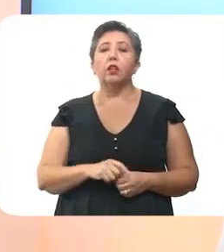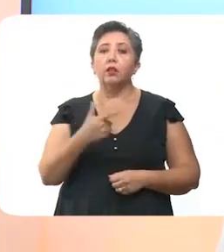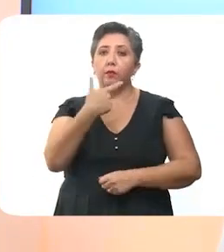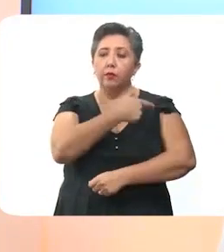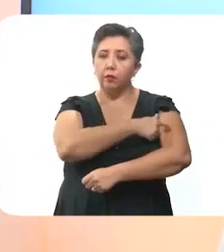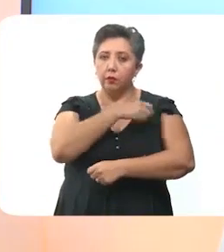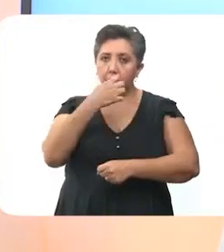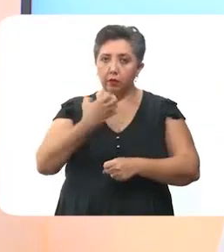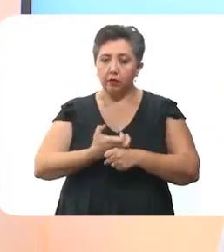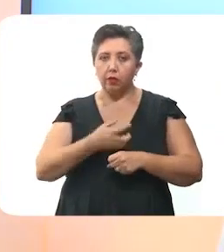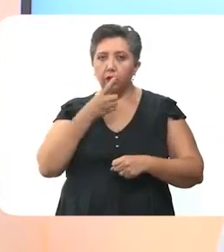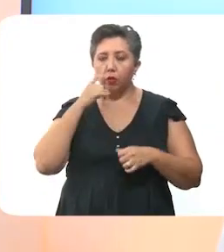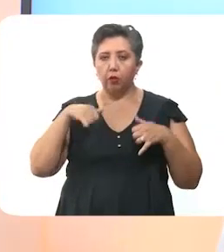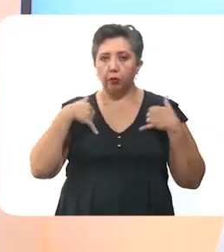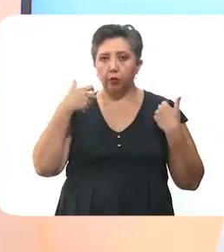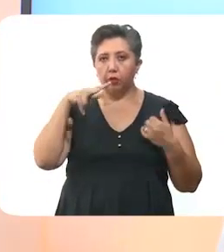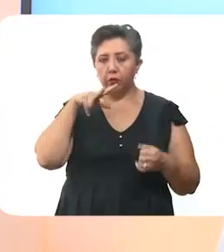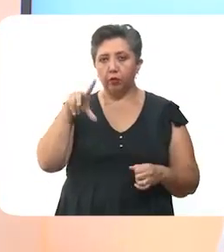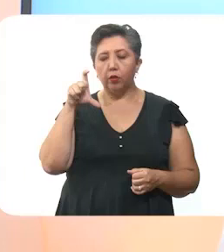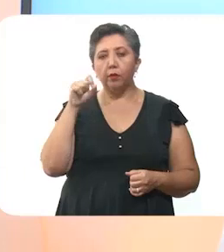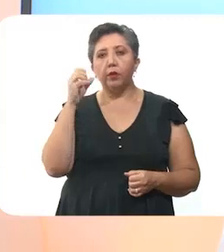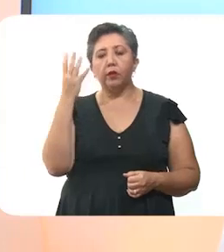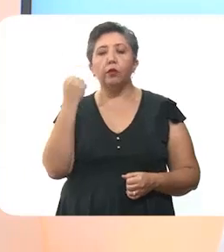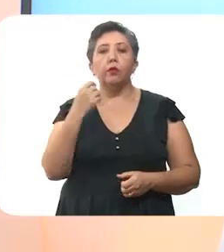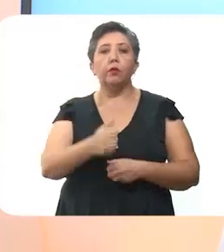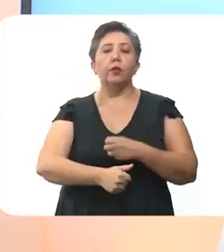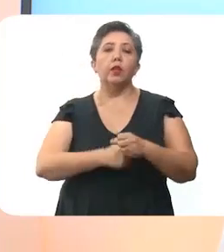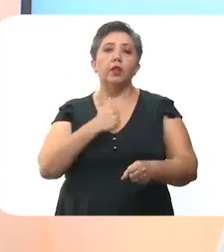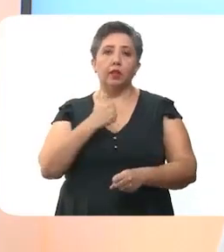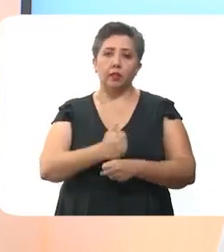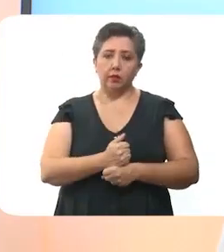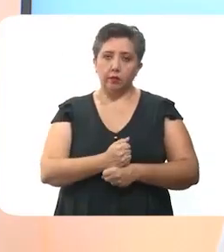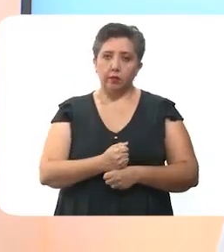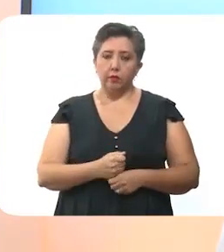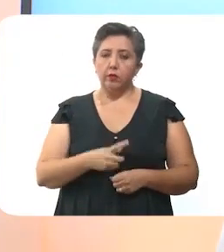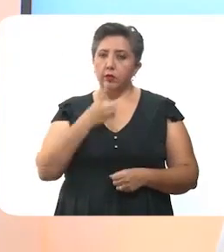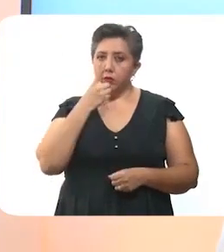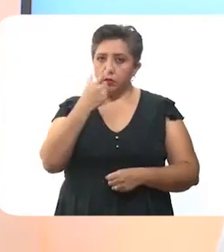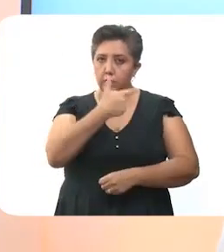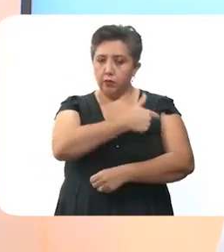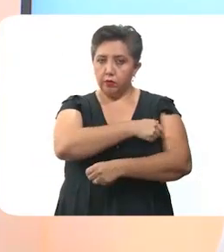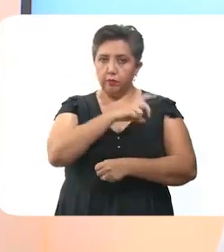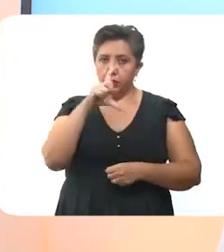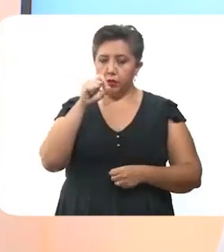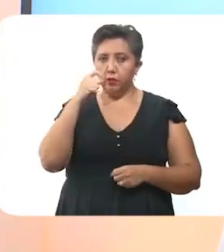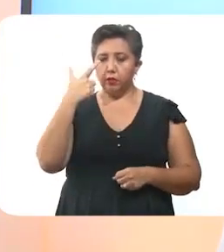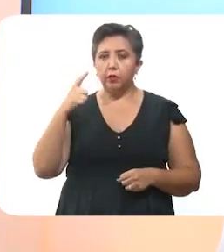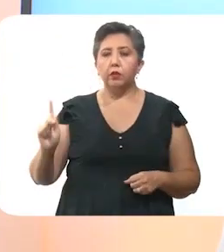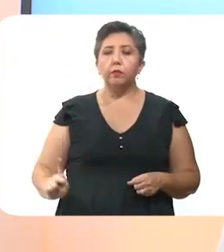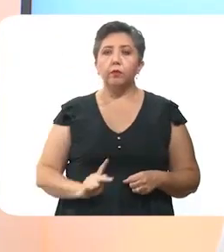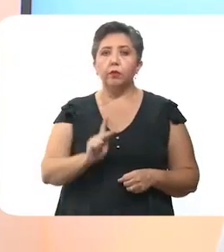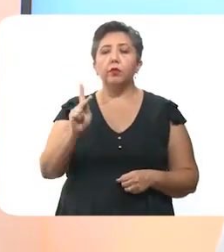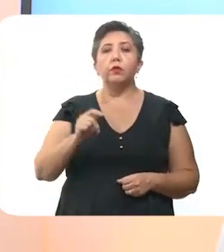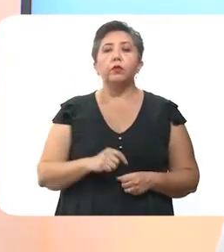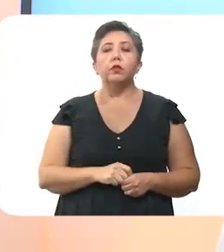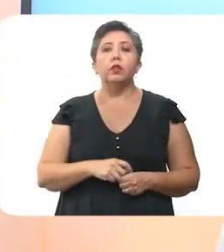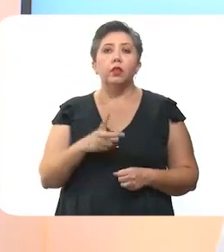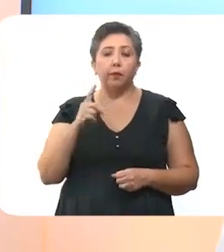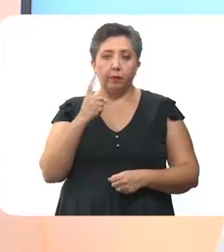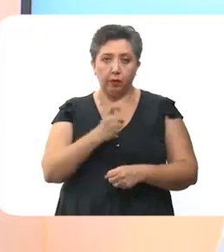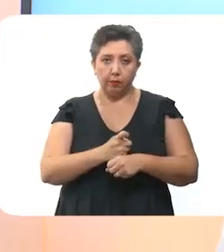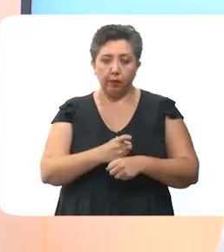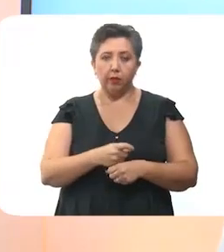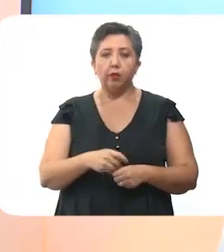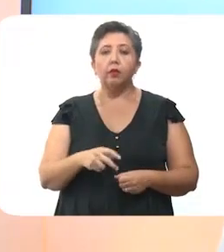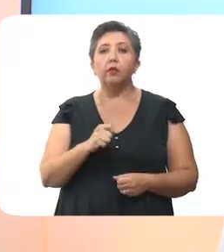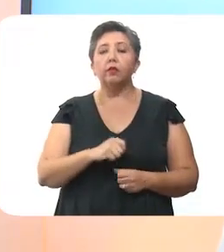en el estado, en la que jóvenes de 18 a 29 años de edad se aplicarán en 27 municipios más y podrán recibir la primera